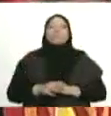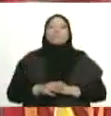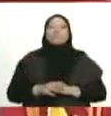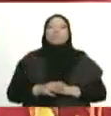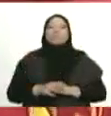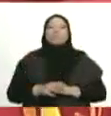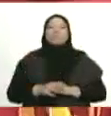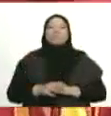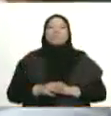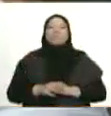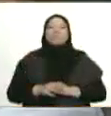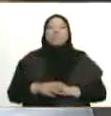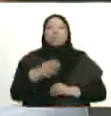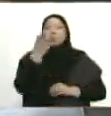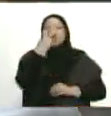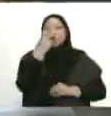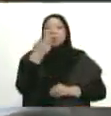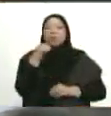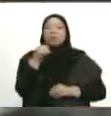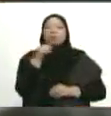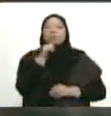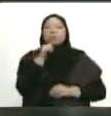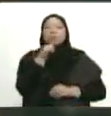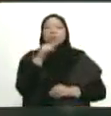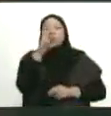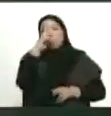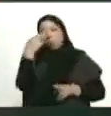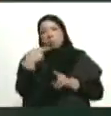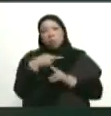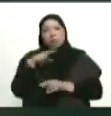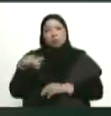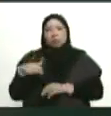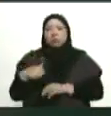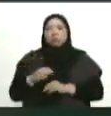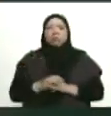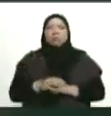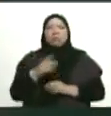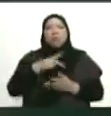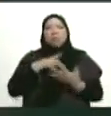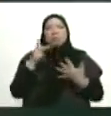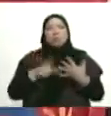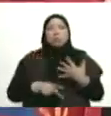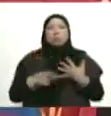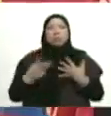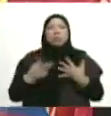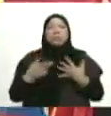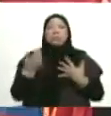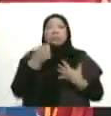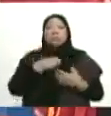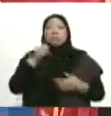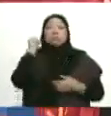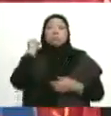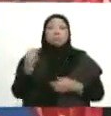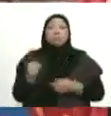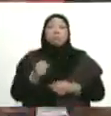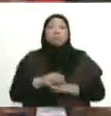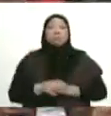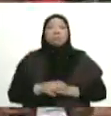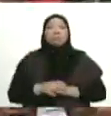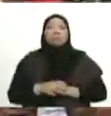No, mañana están invitados al mazo. Claro, un honor para nosotros tenerlo en su programa con el mazo dando a